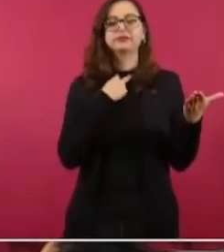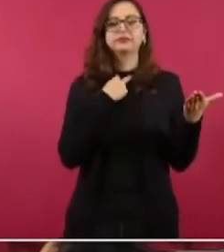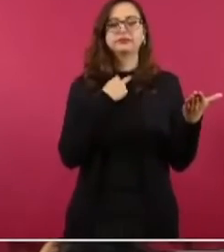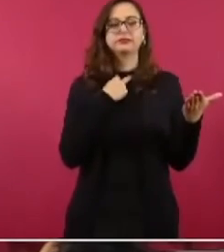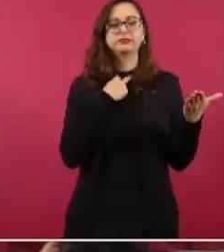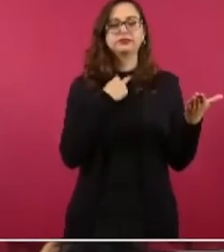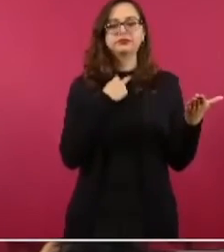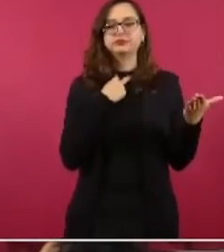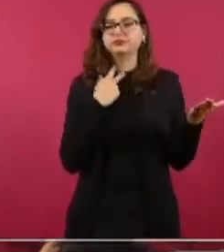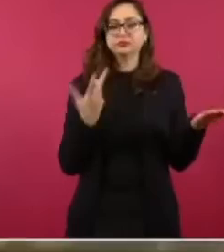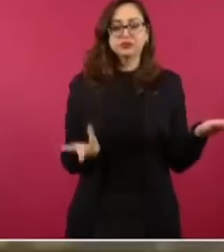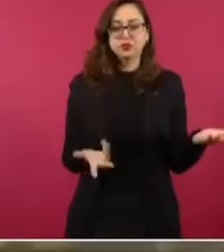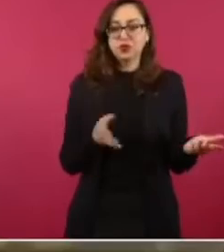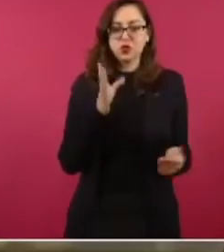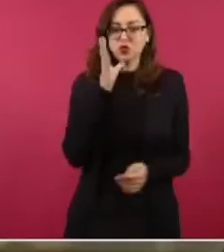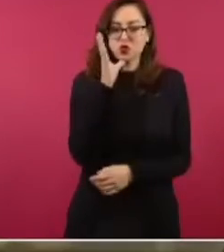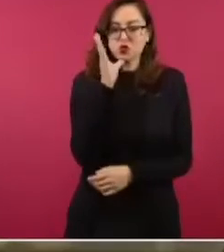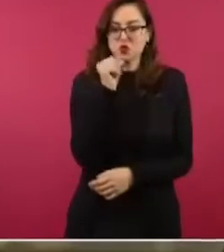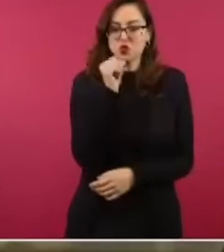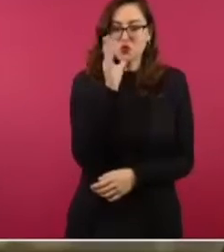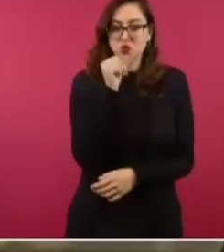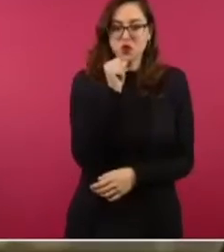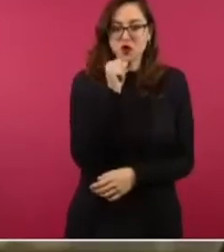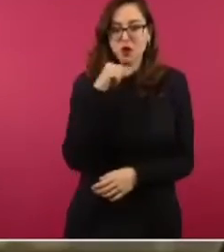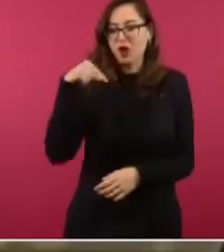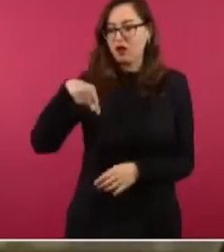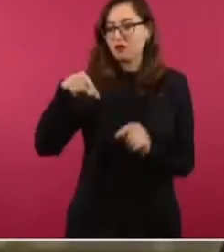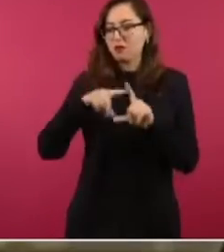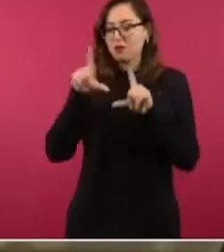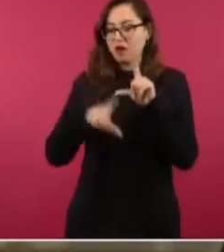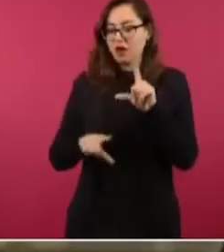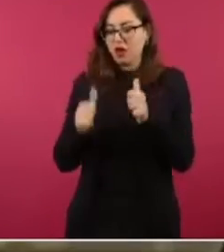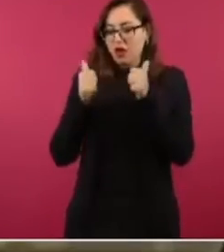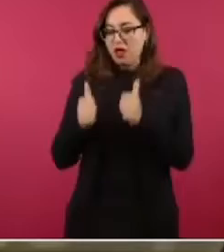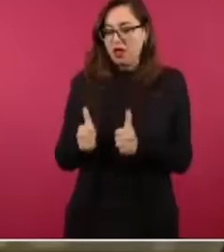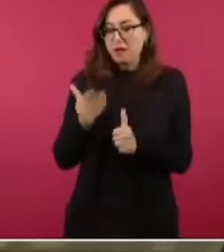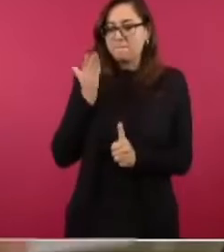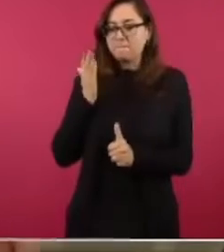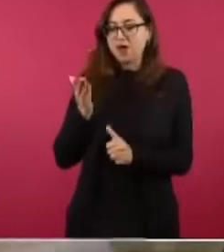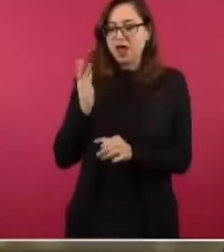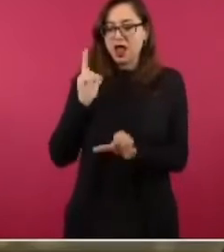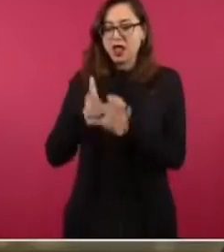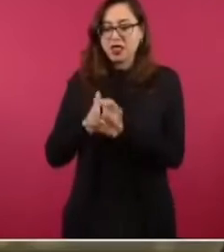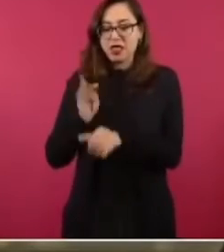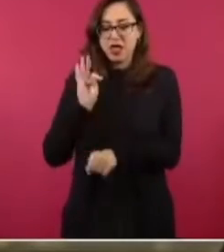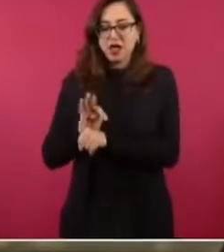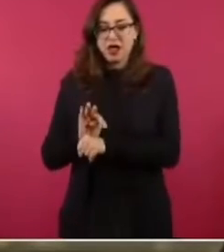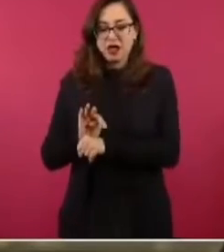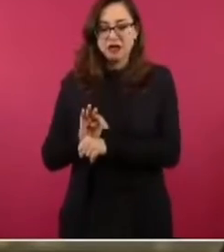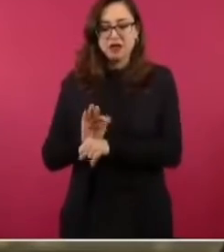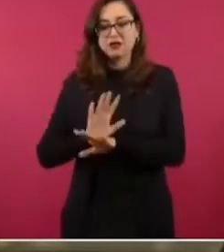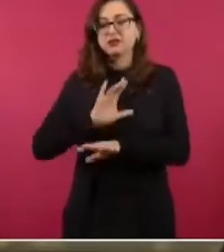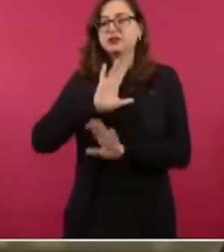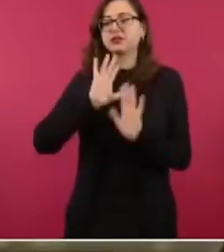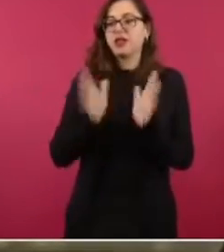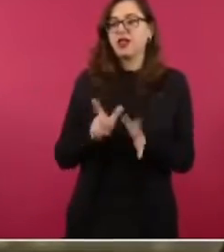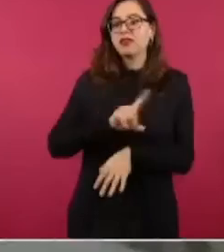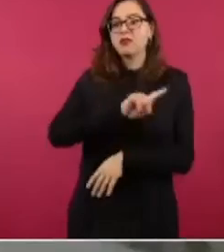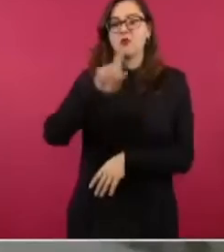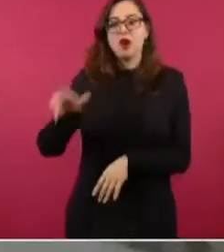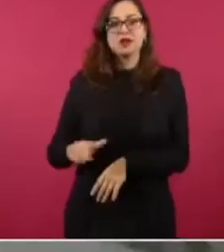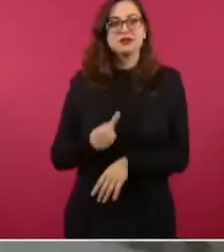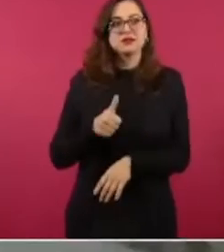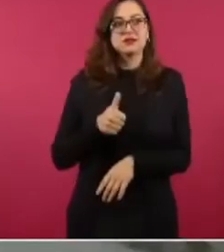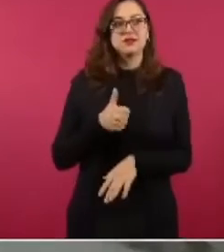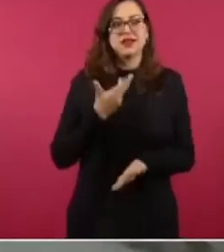espalda. Nosotros no podemos pedir refugio en México, porque entonces descartaría poder pasar a Estados Unidos. Sí.